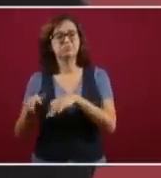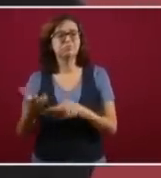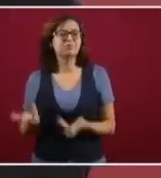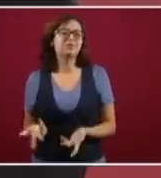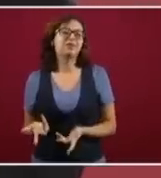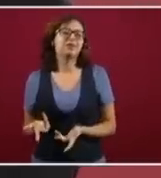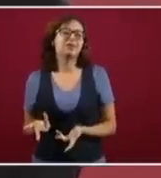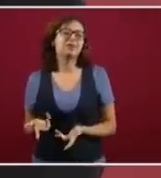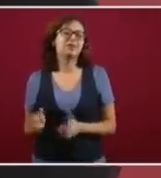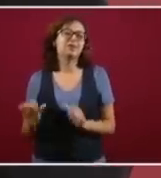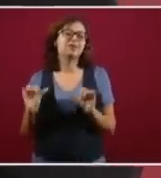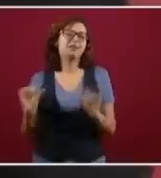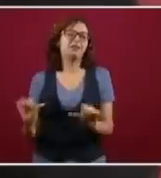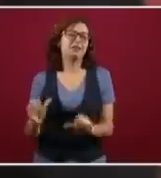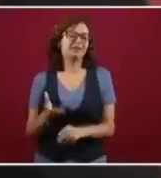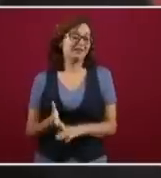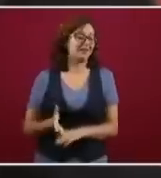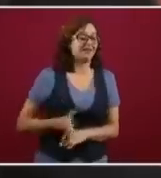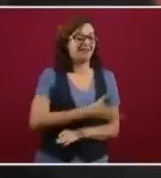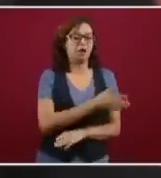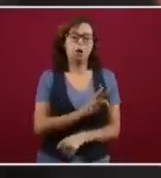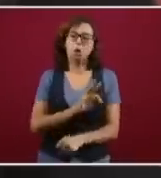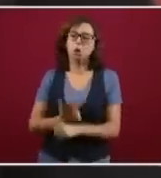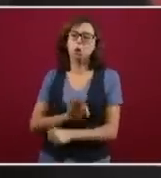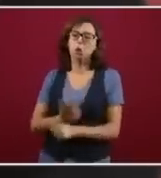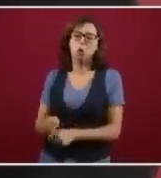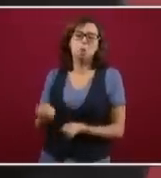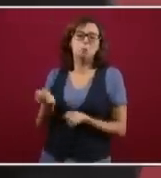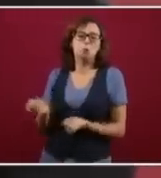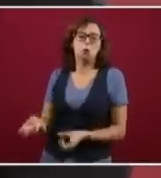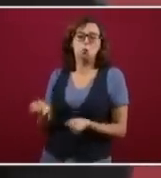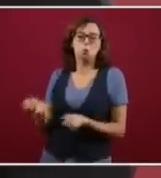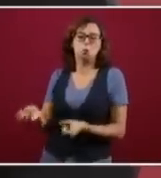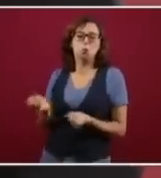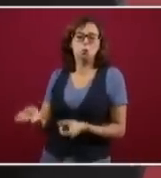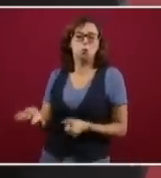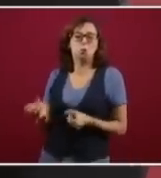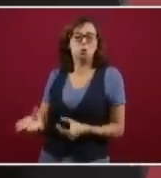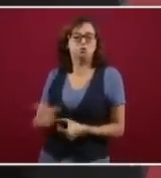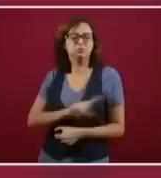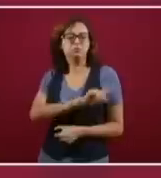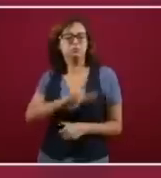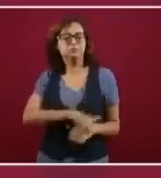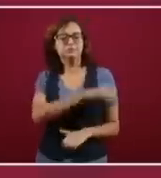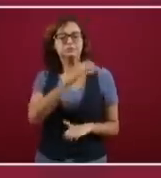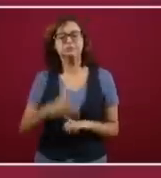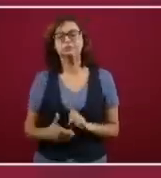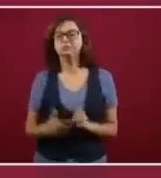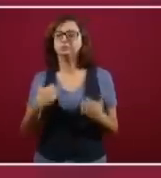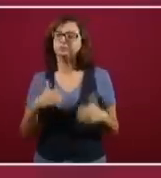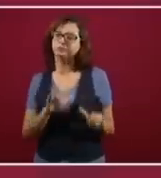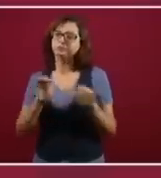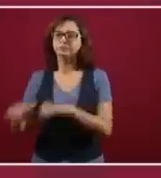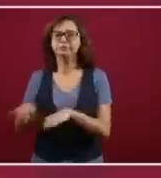beneficiaron cuando estaban de presidentes,